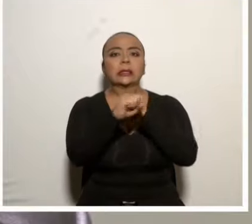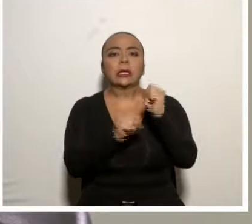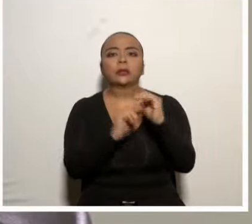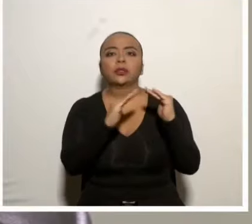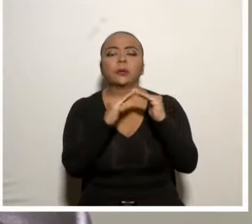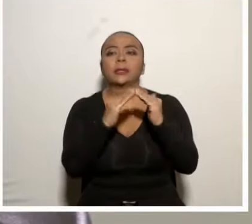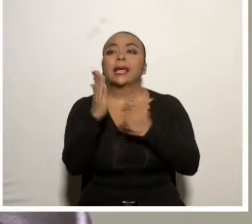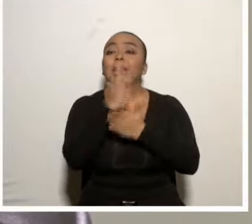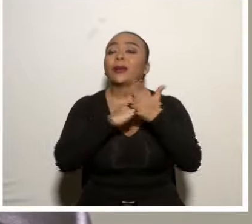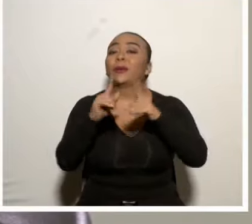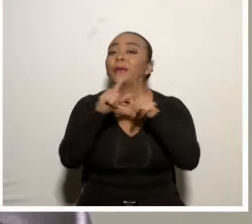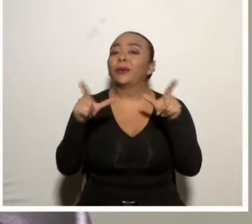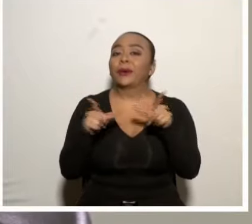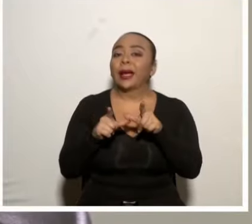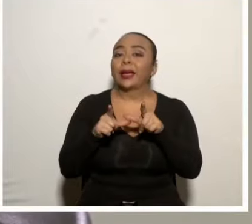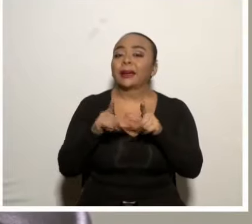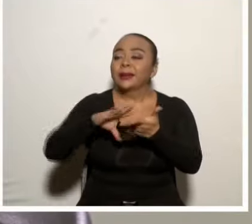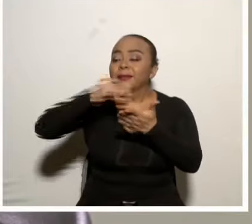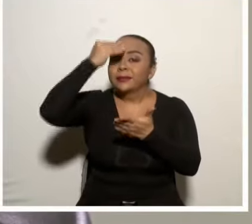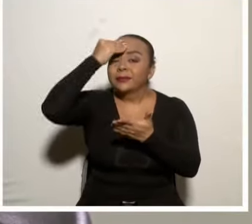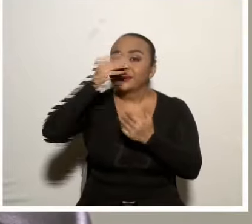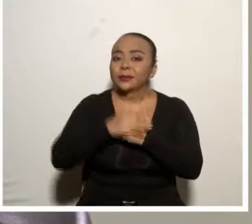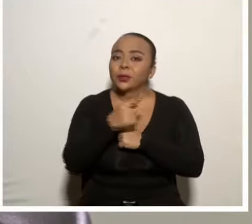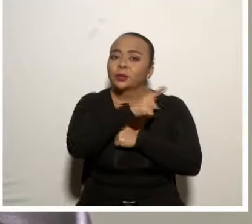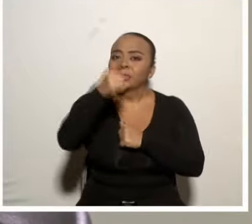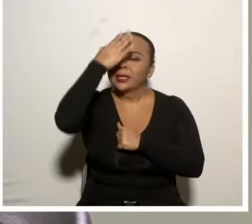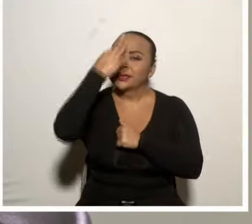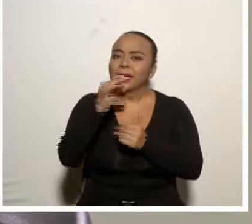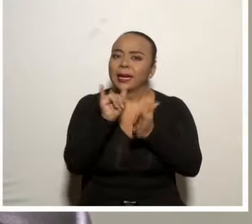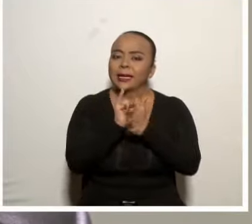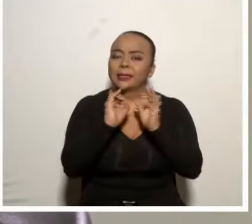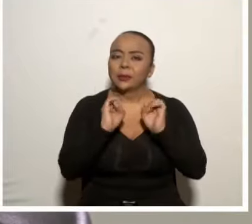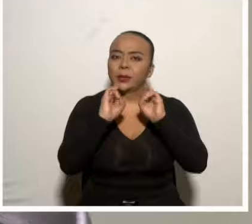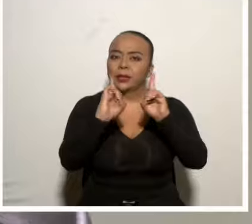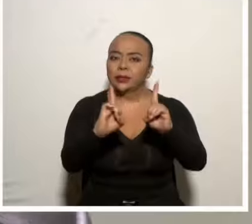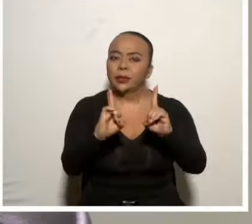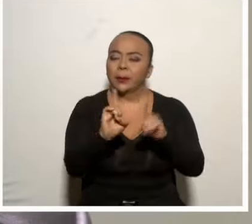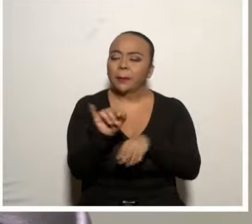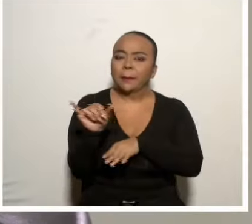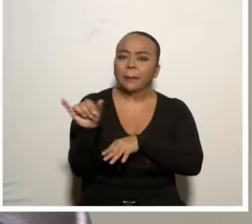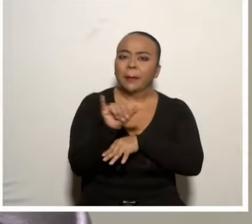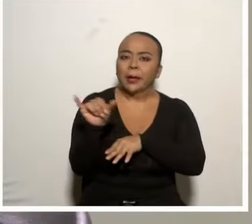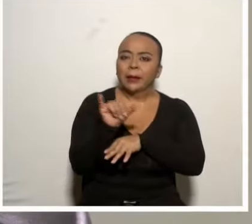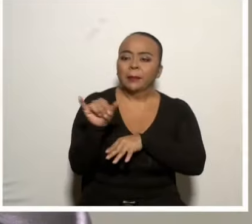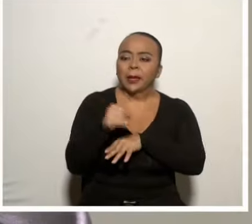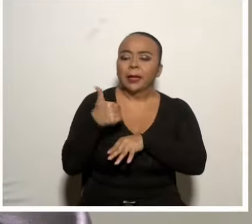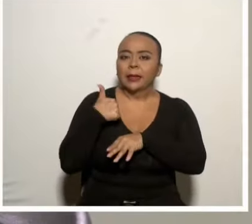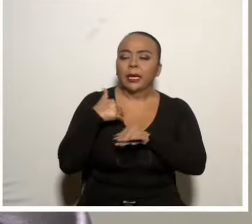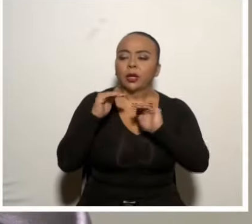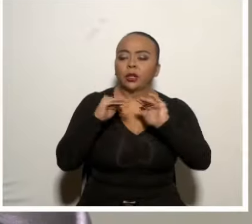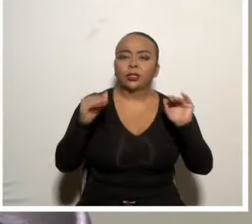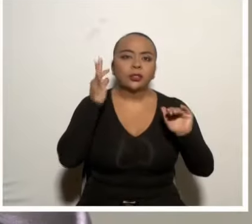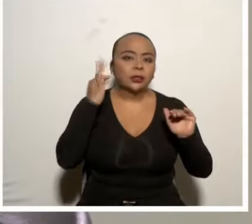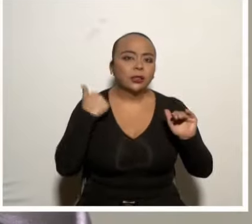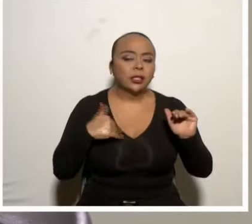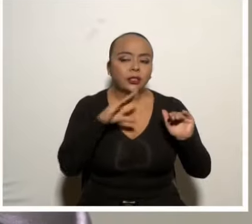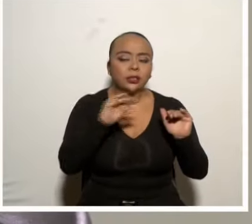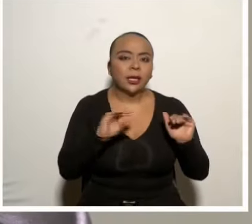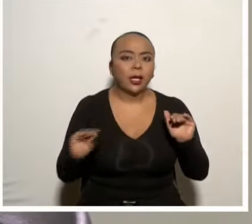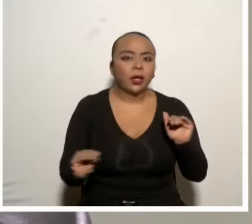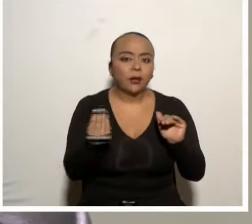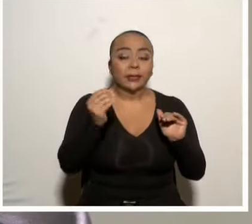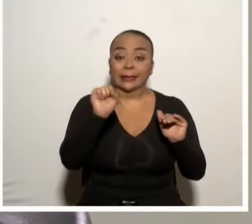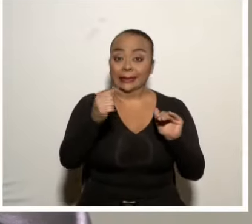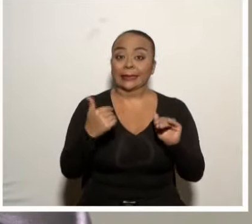algún lugar recibiendo esa educación. ¿Ustedes creen que esa educación es la misma que reciben los niños, las niñas y los jóvenes